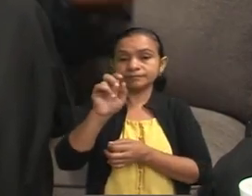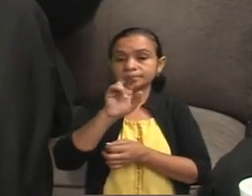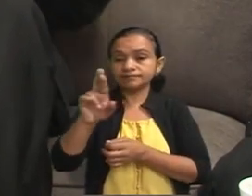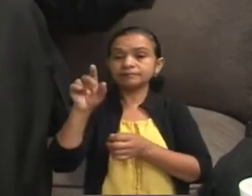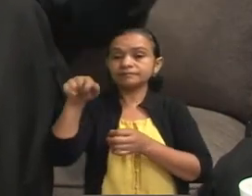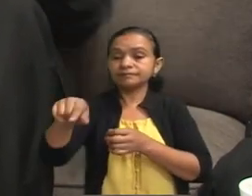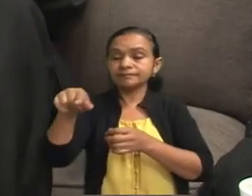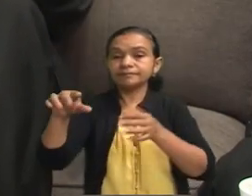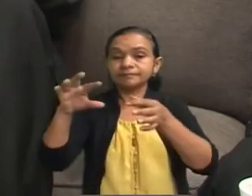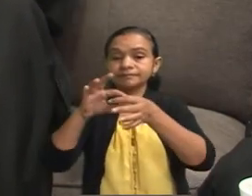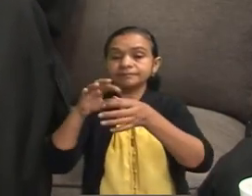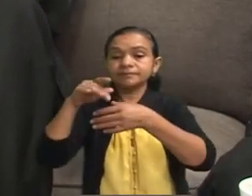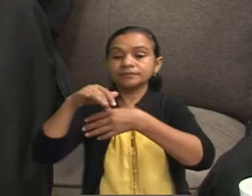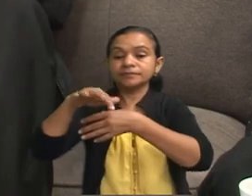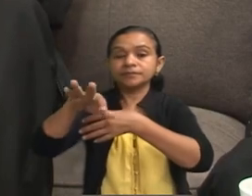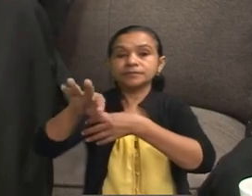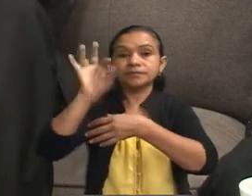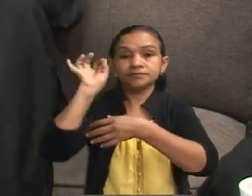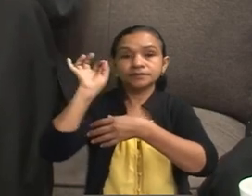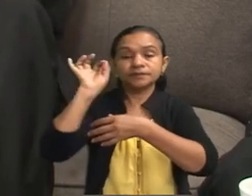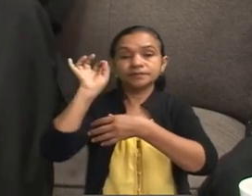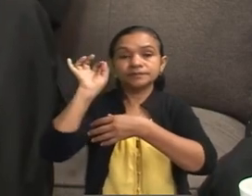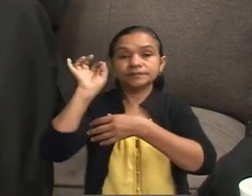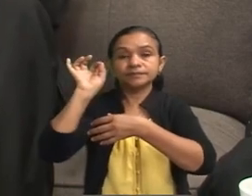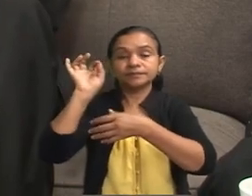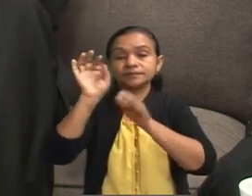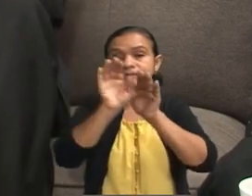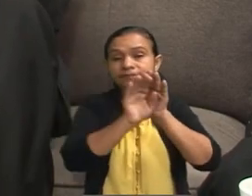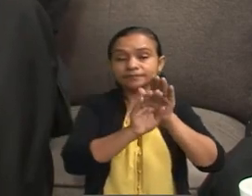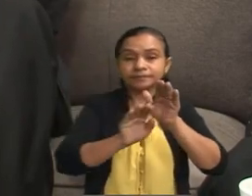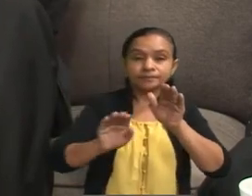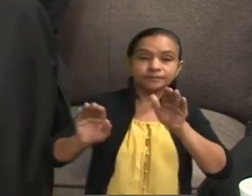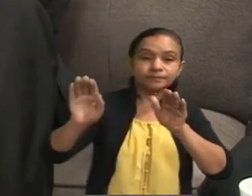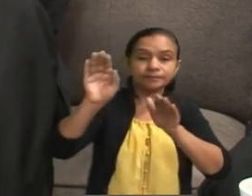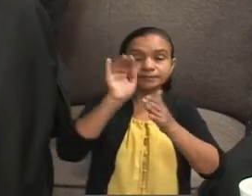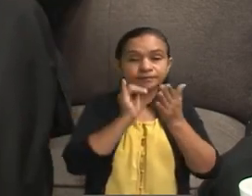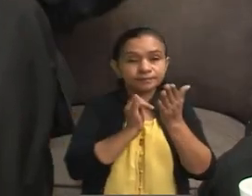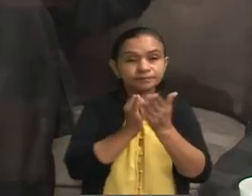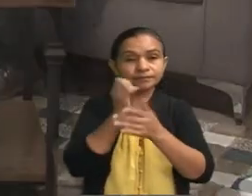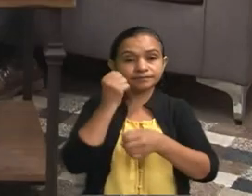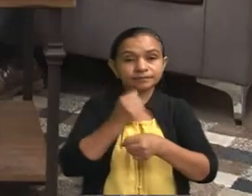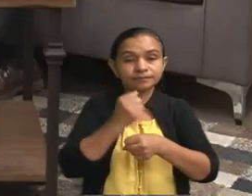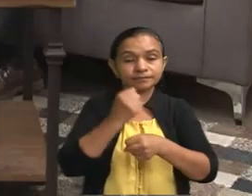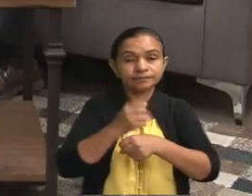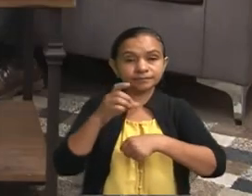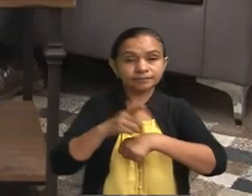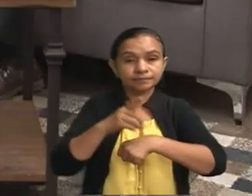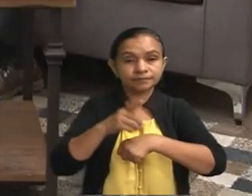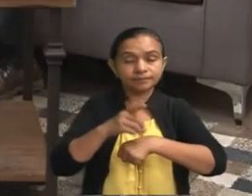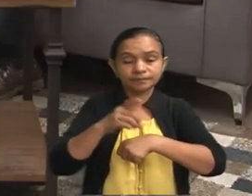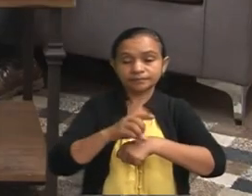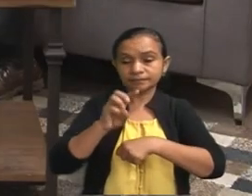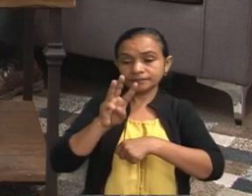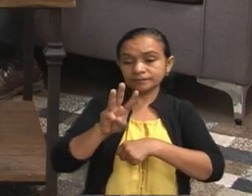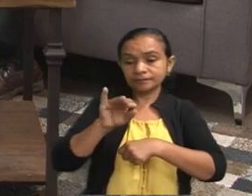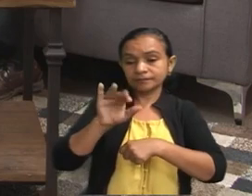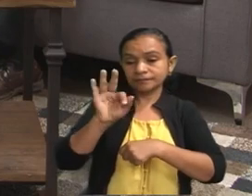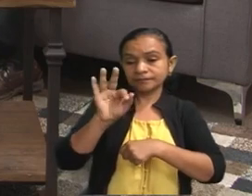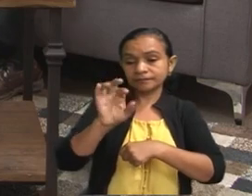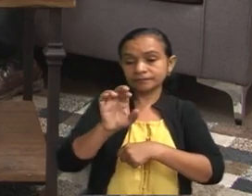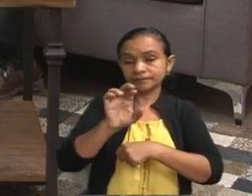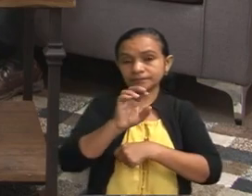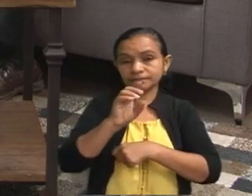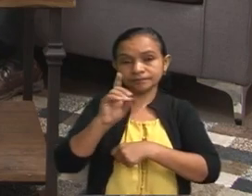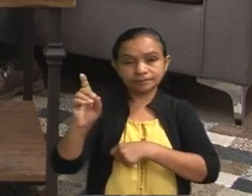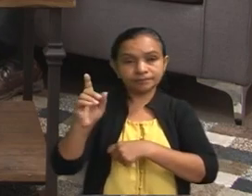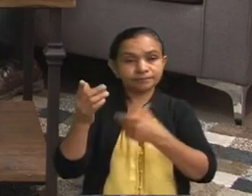al cual uno de los científicos más importantes que trabaja en nuestro país, el doctor Wilfred Strauss, que me gustaría